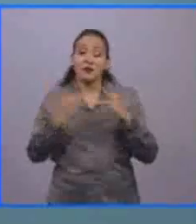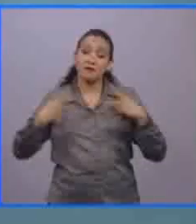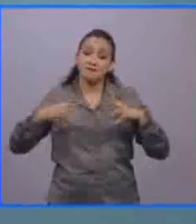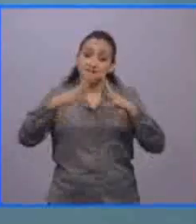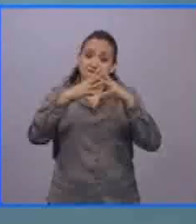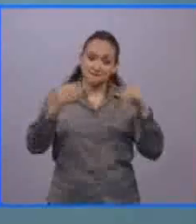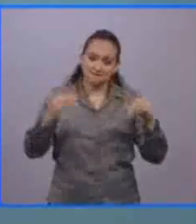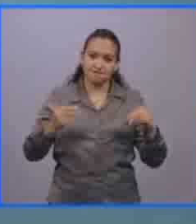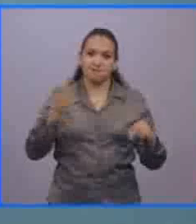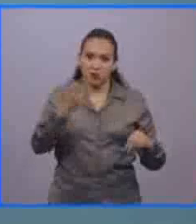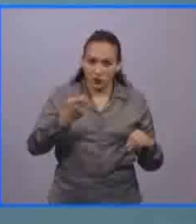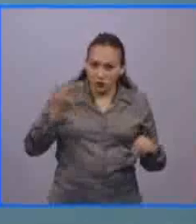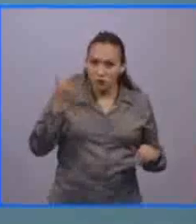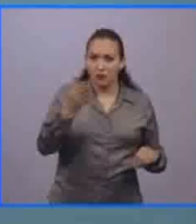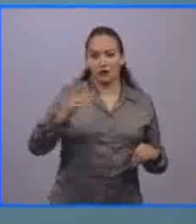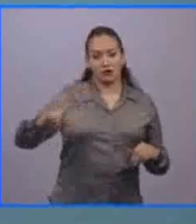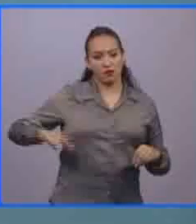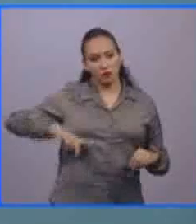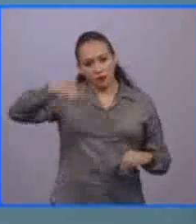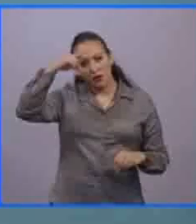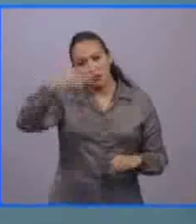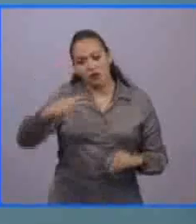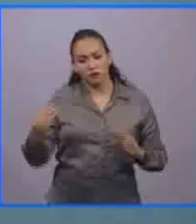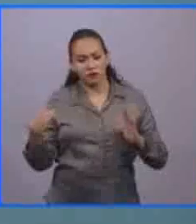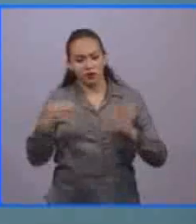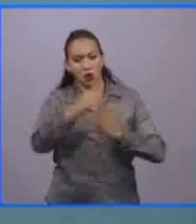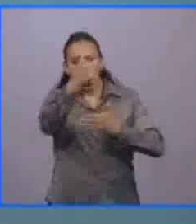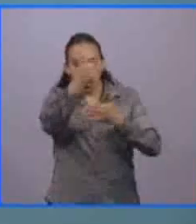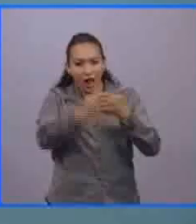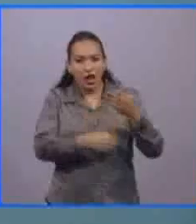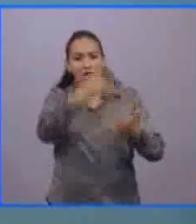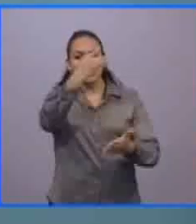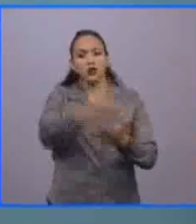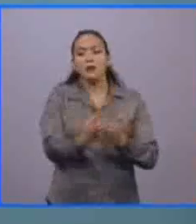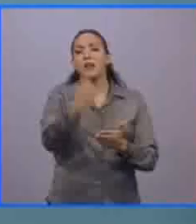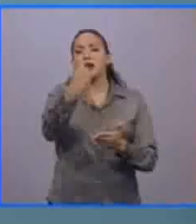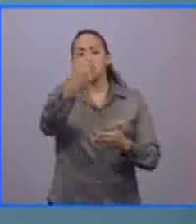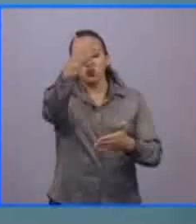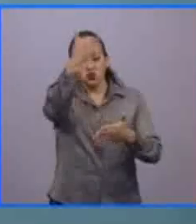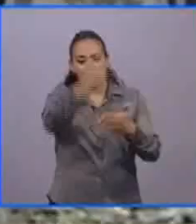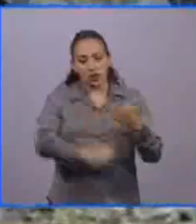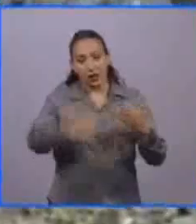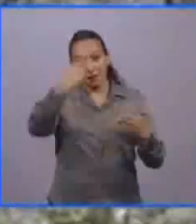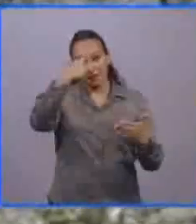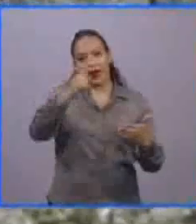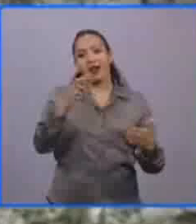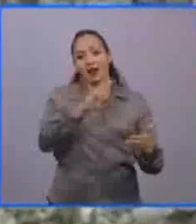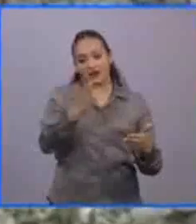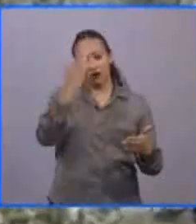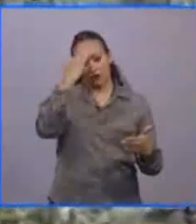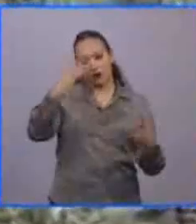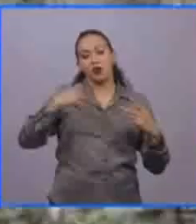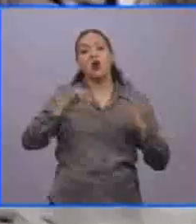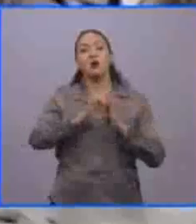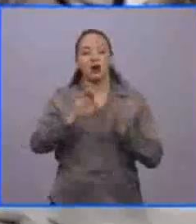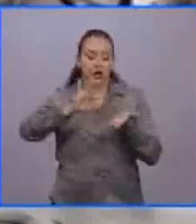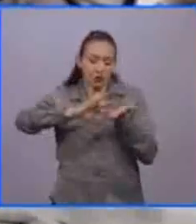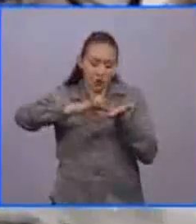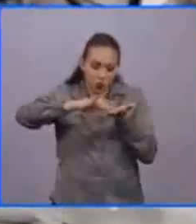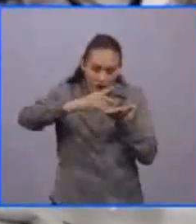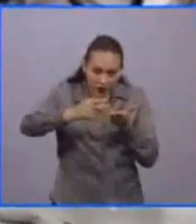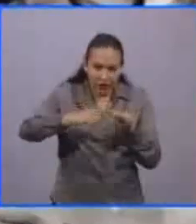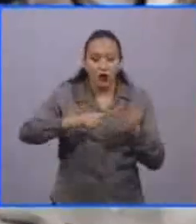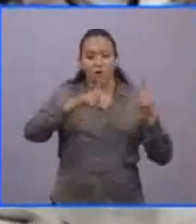Es por ello que urgió al Estado mexicano a crear un registro único de identificación de personas que incluya las huellas